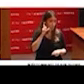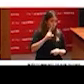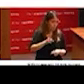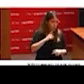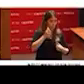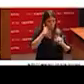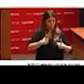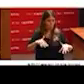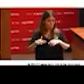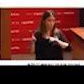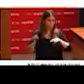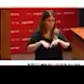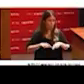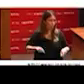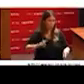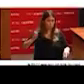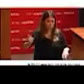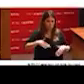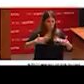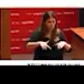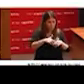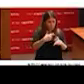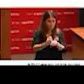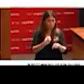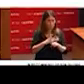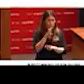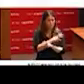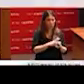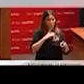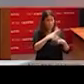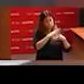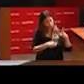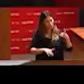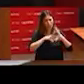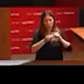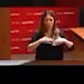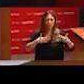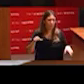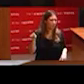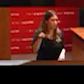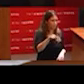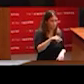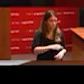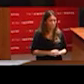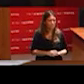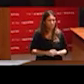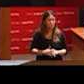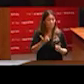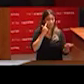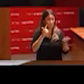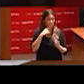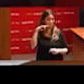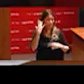motoras y que cualquier puesto de nuestro organización esté adaptado a cualquiera de estas discapacidades en la coordinación de